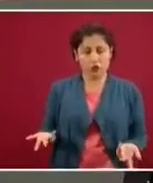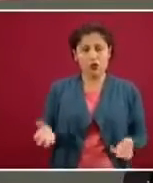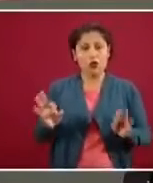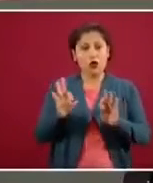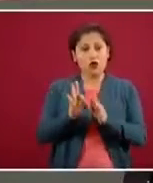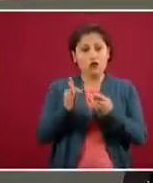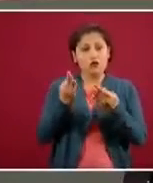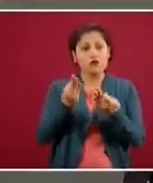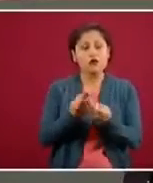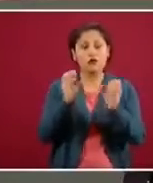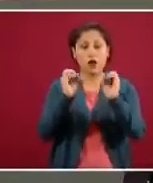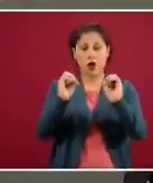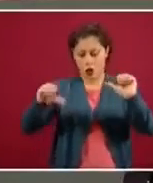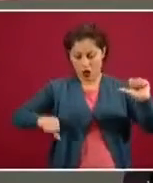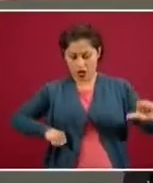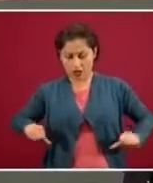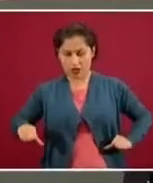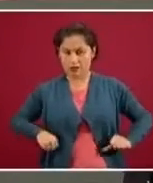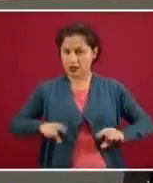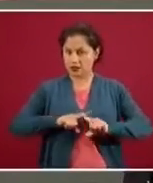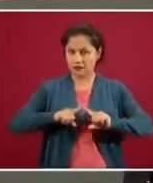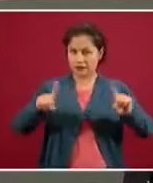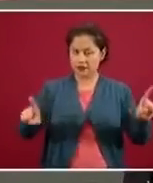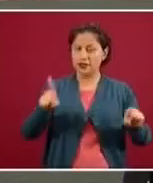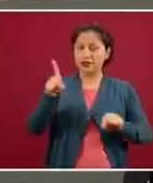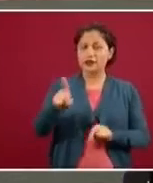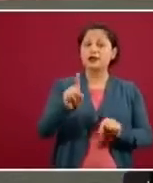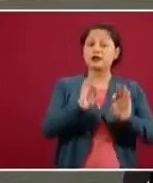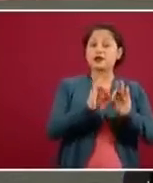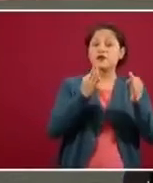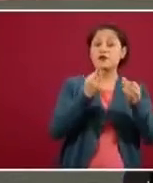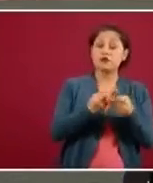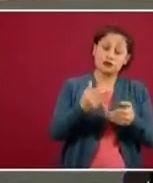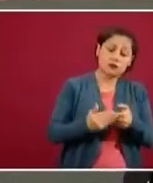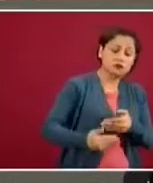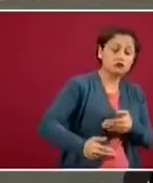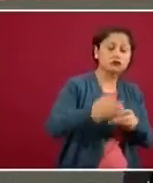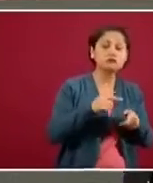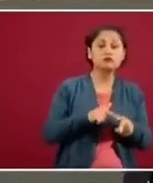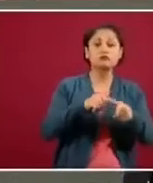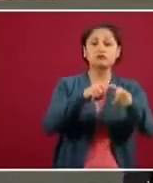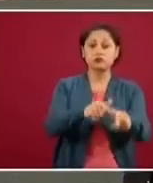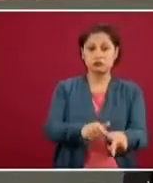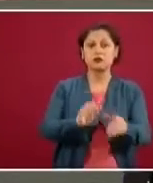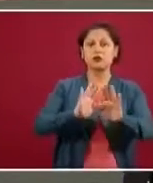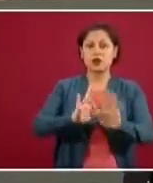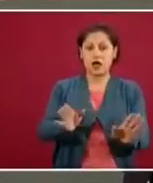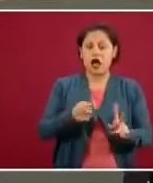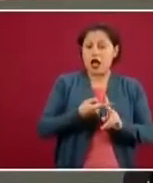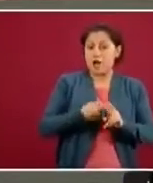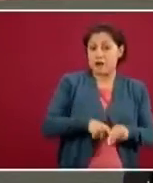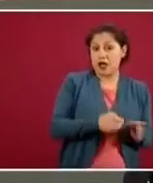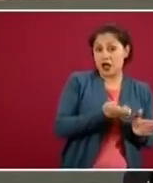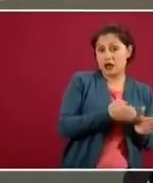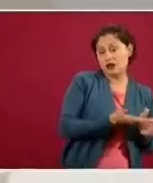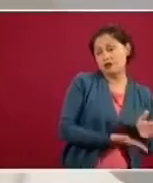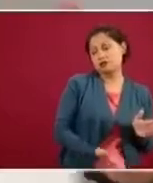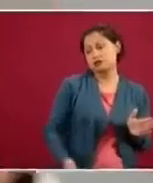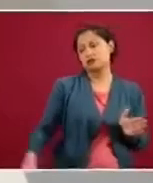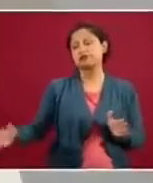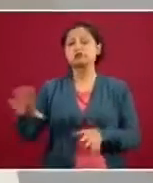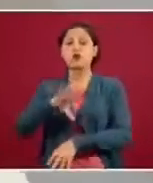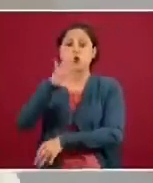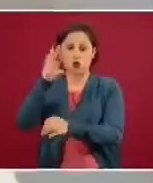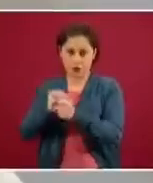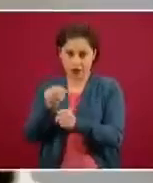con operación. Estrategia es largo plazo. Esta estrategia la definimos en enero y es para toda la epidemia.